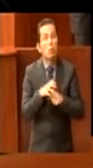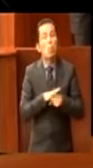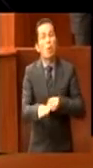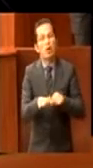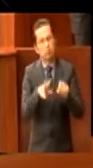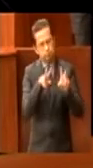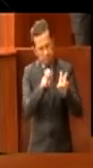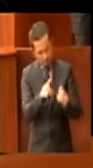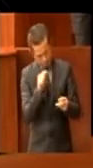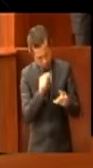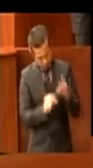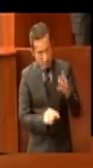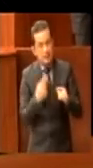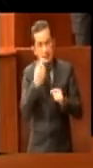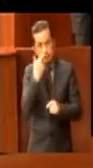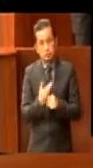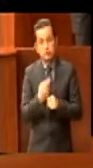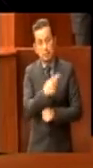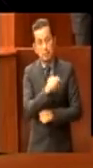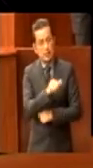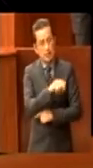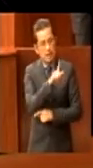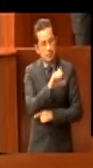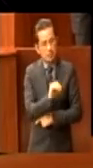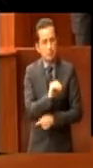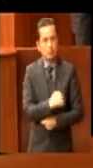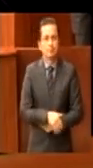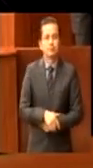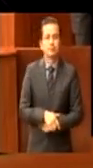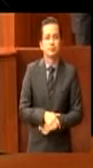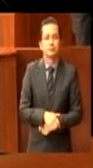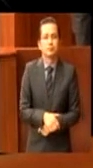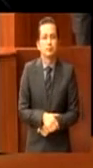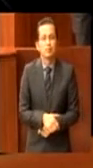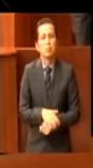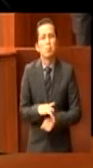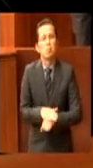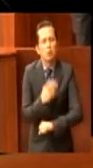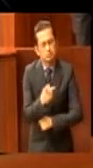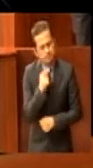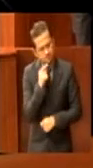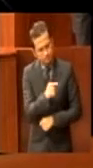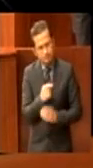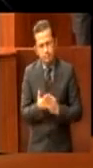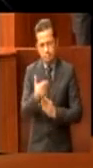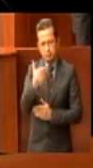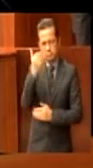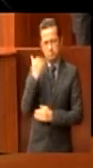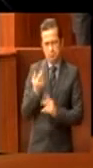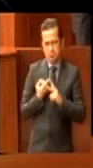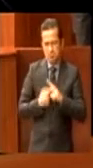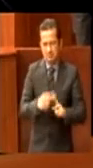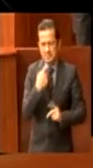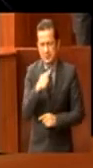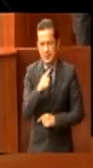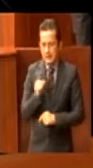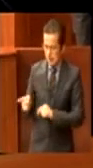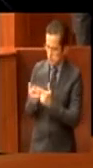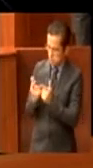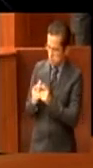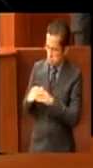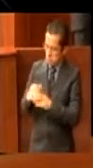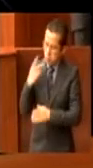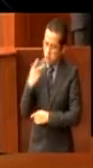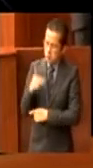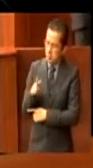a andrés manuel lópez obrador en ese sentido la queja primigenia fue presentada por el partido revolucionario institucional en contra